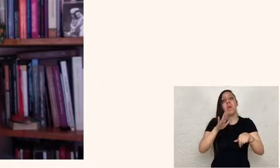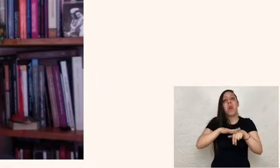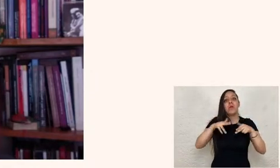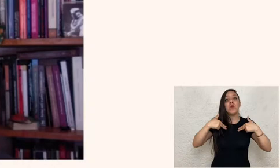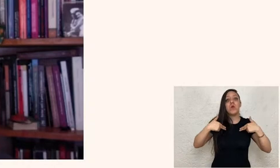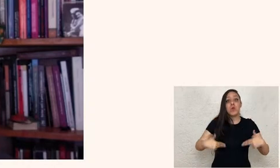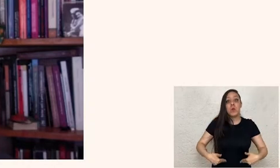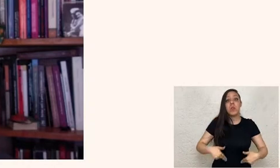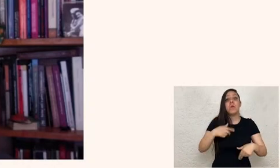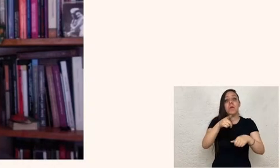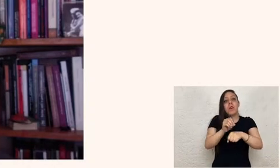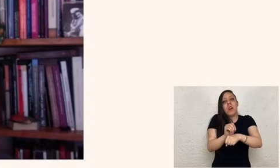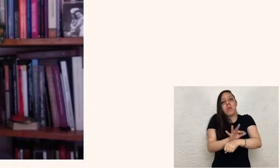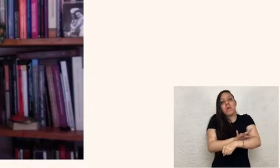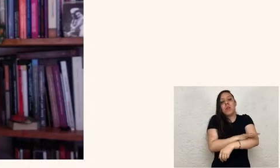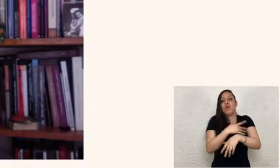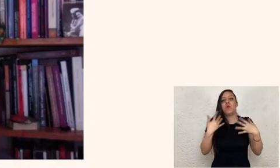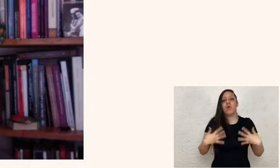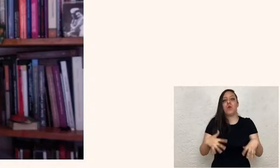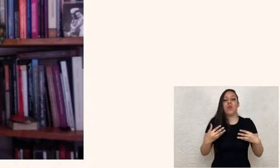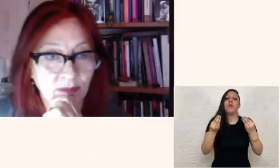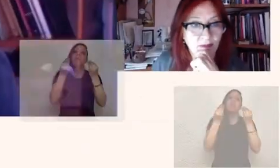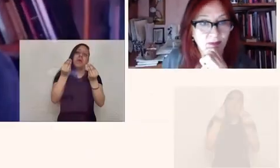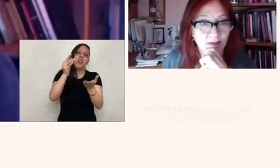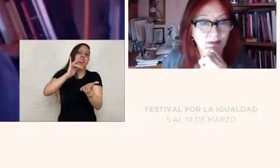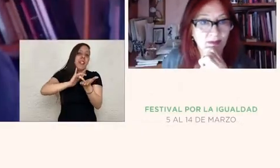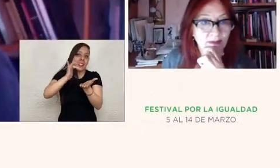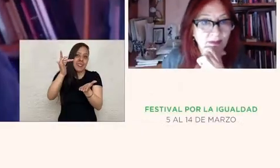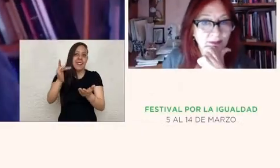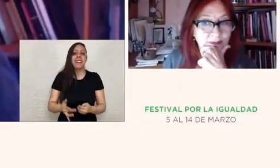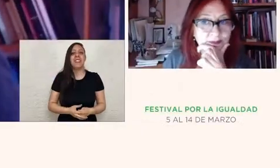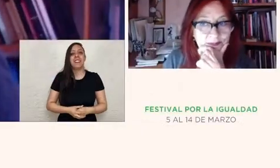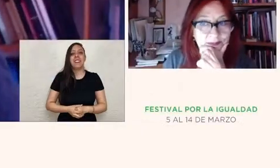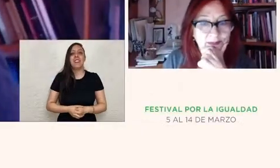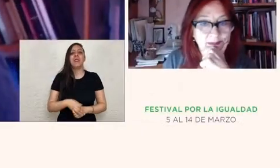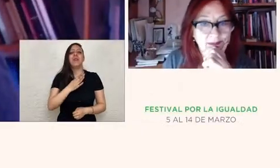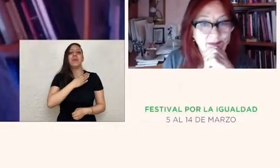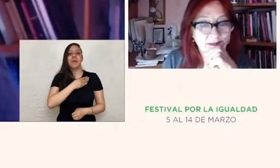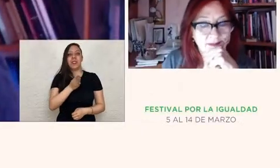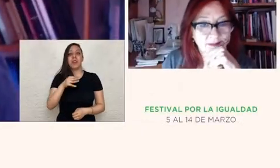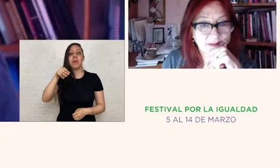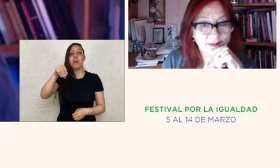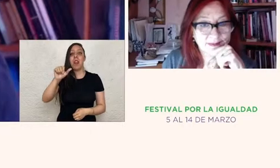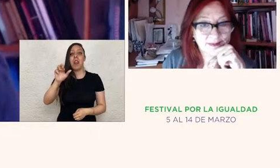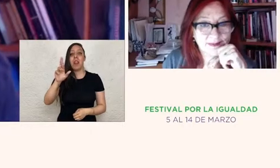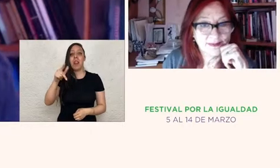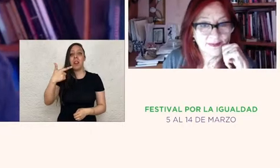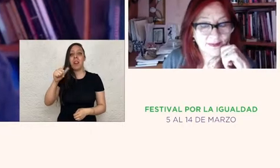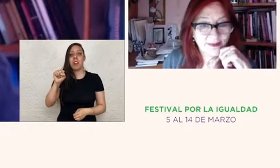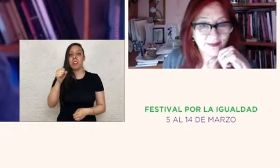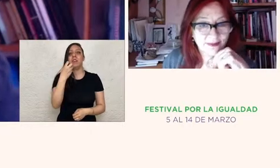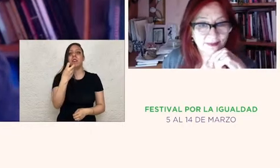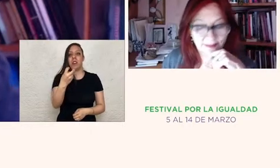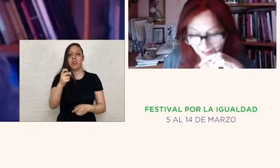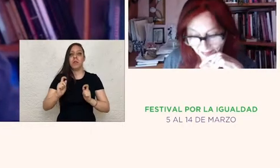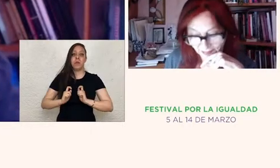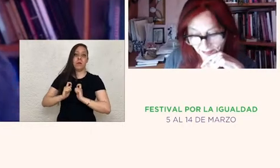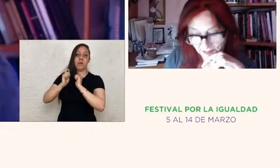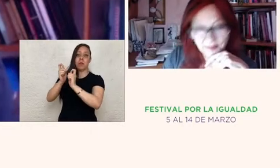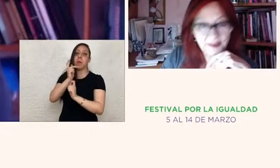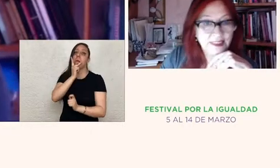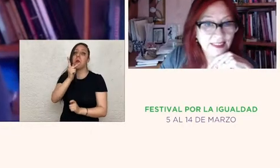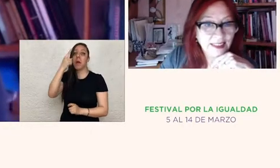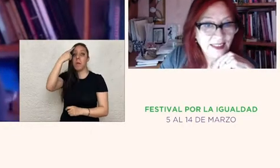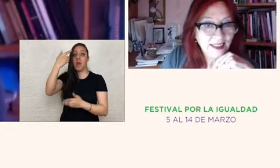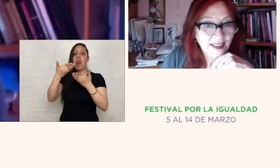y humanizar también a las personajes de las que estamos hablando. Sí. Bueno, Márgara, te pasamos